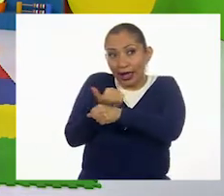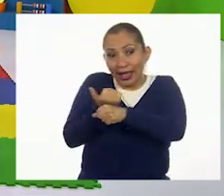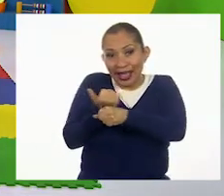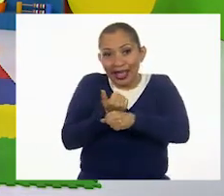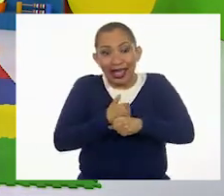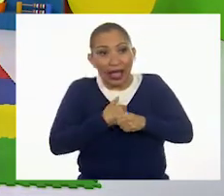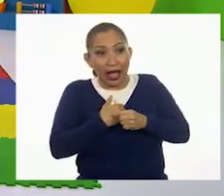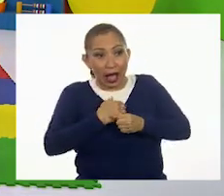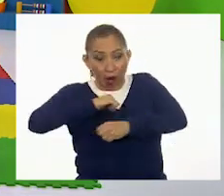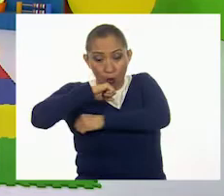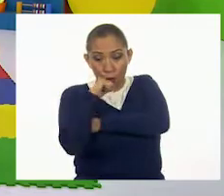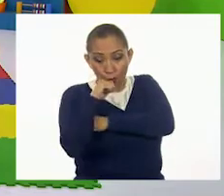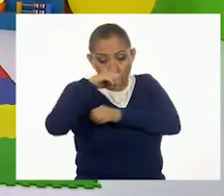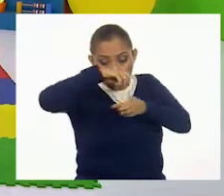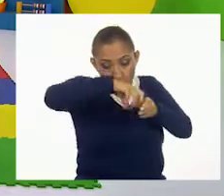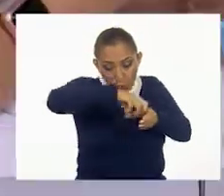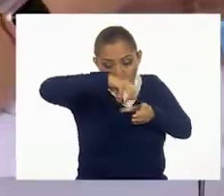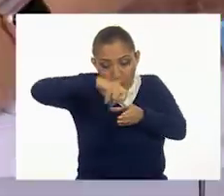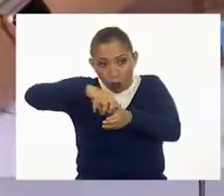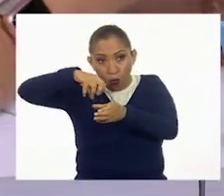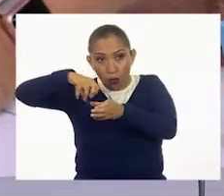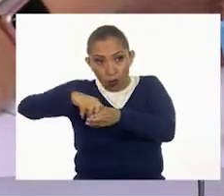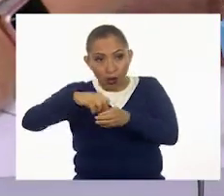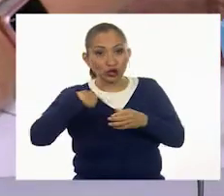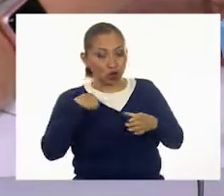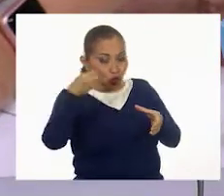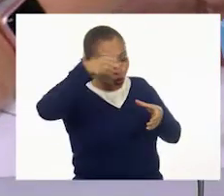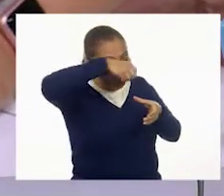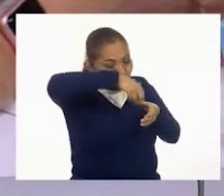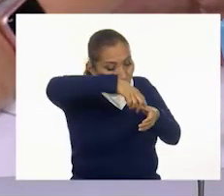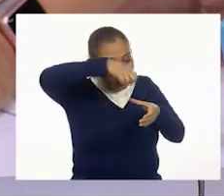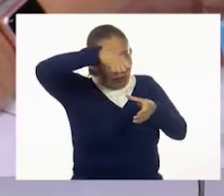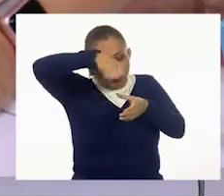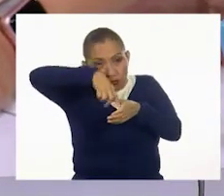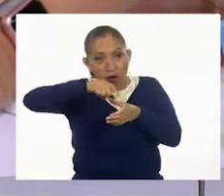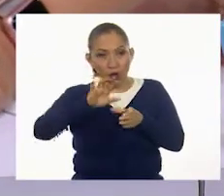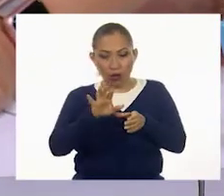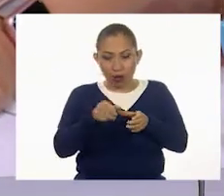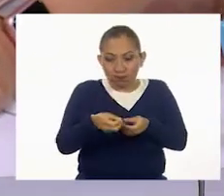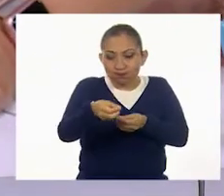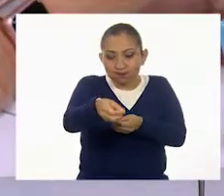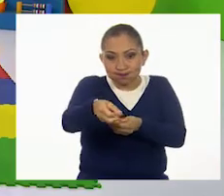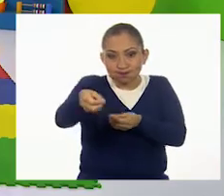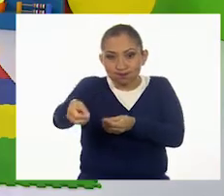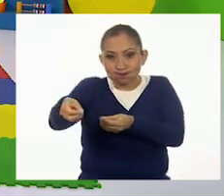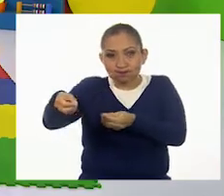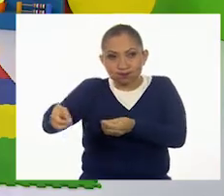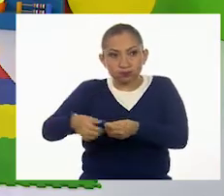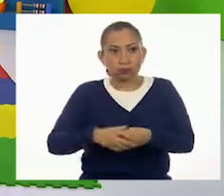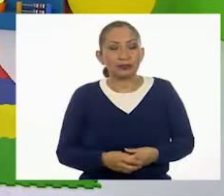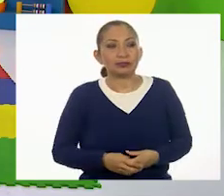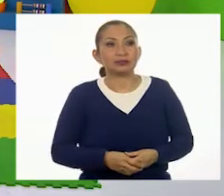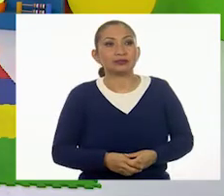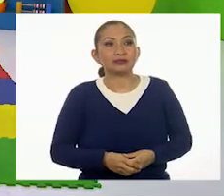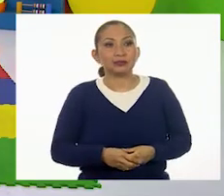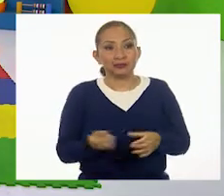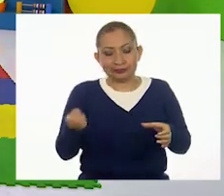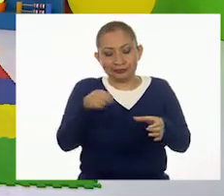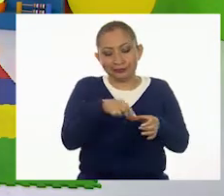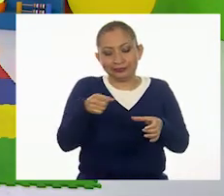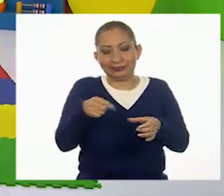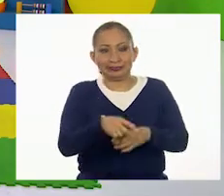Mira, podemos guardarlos. ¿Los guardo? Sí. Toma, estos son tuyos. Sí.